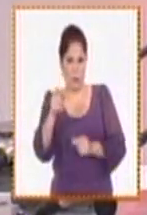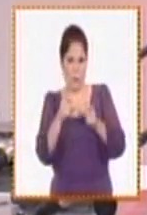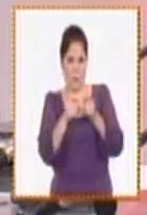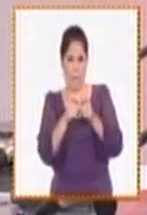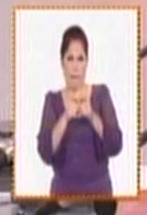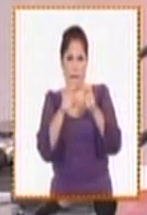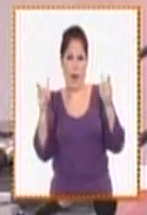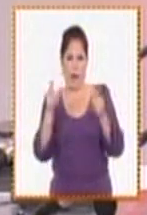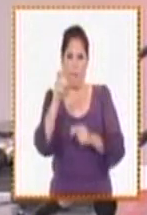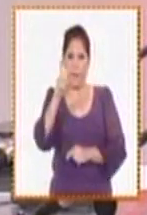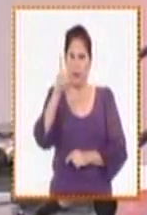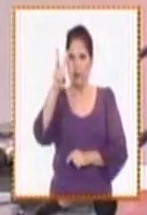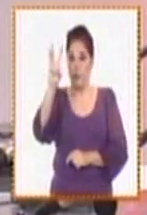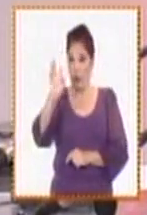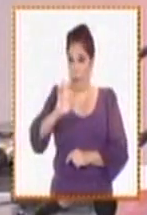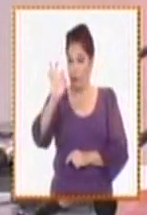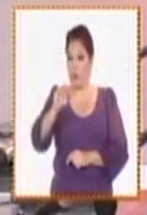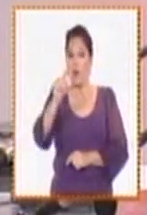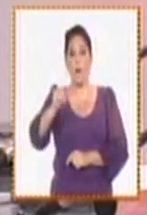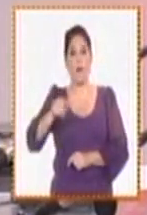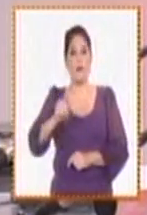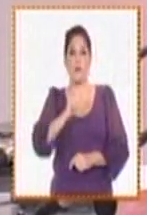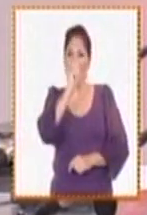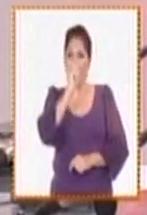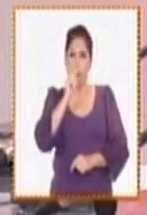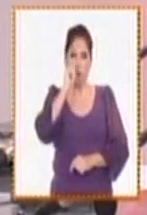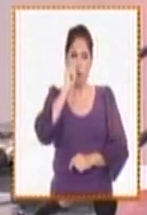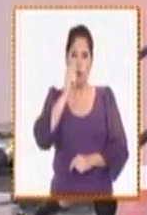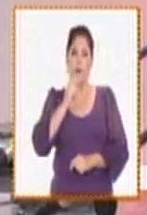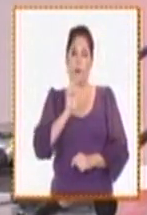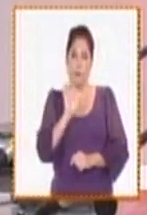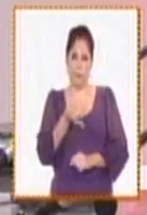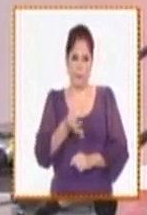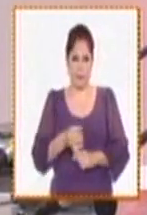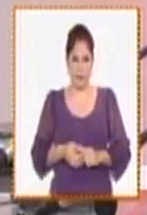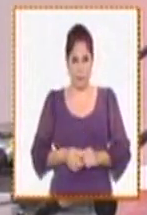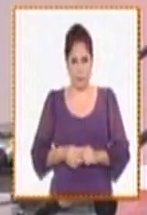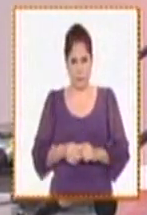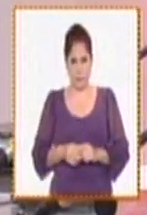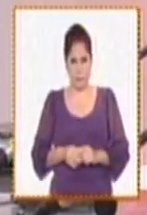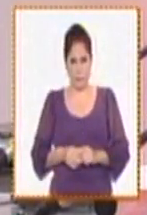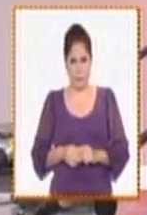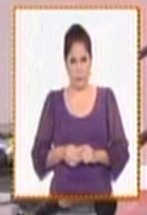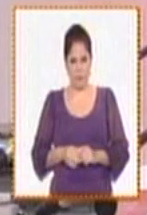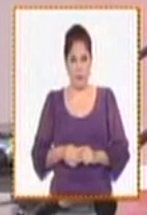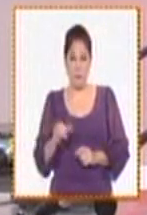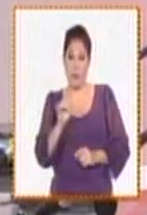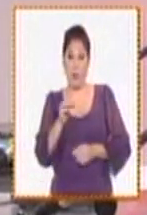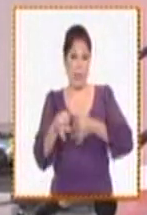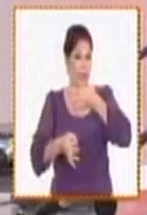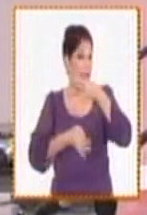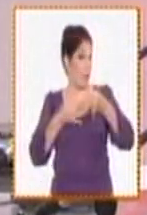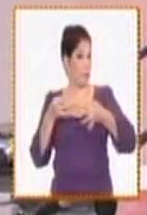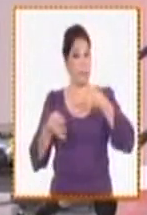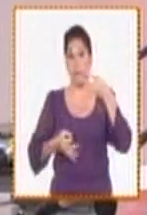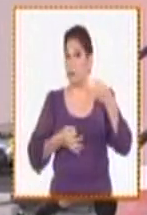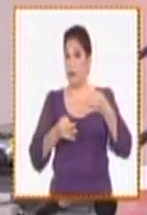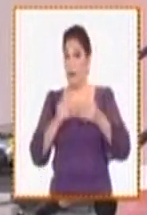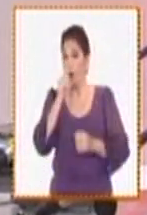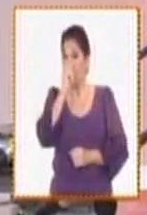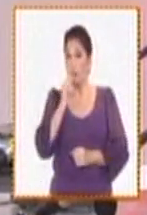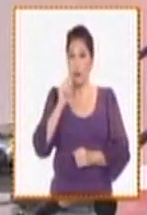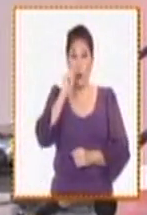un 23% los consumidores de droga en el mundo y señalaba que la droga